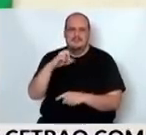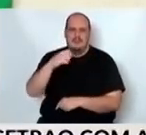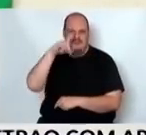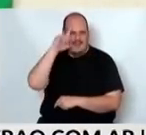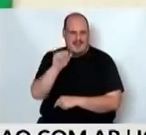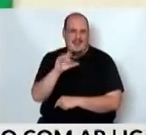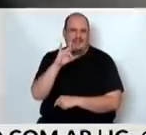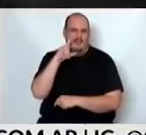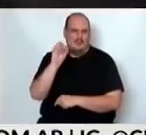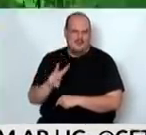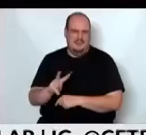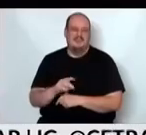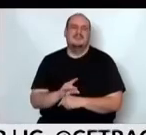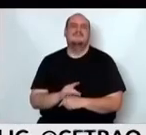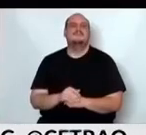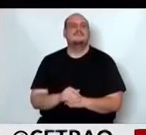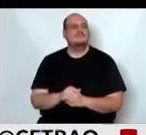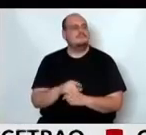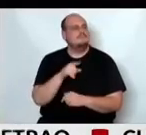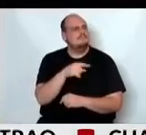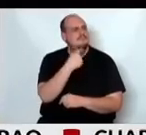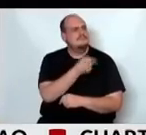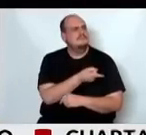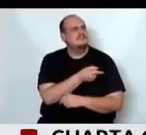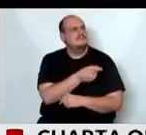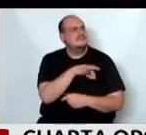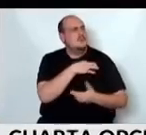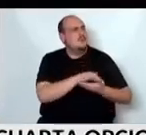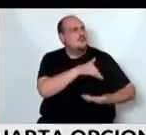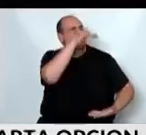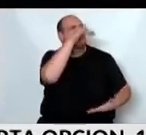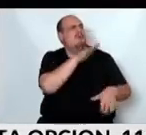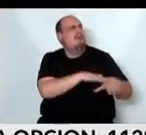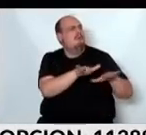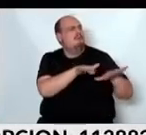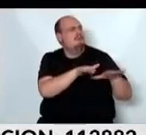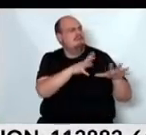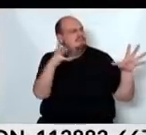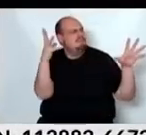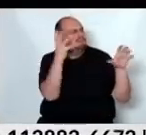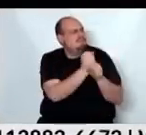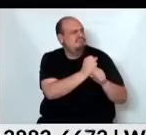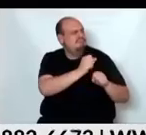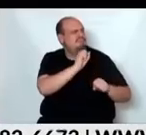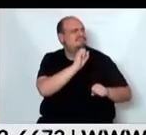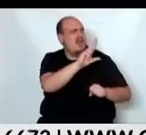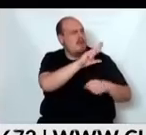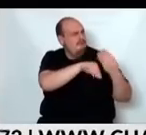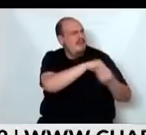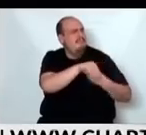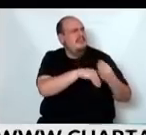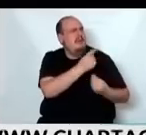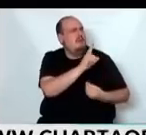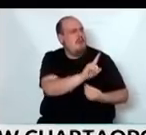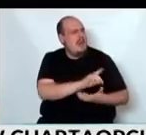David. ¿Cuál es el momento más oscuro, más crudo al que se llega como familia?